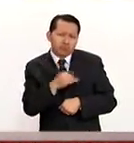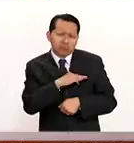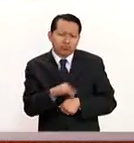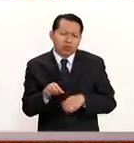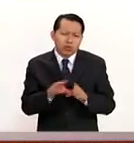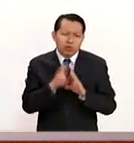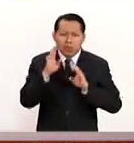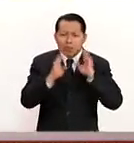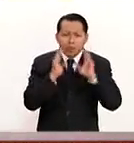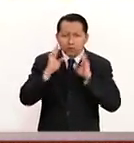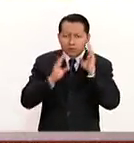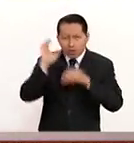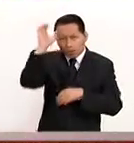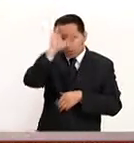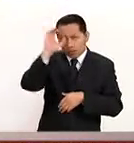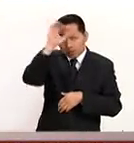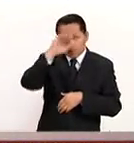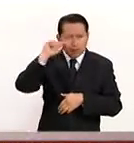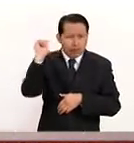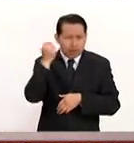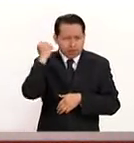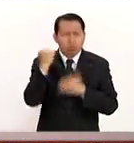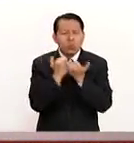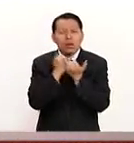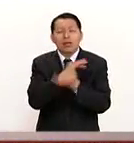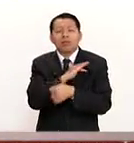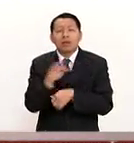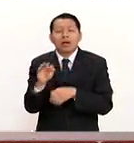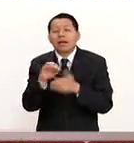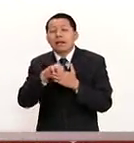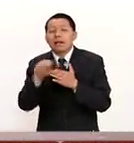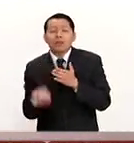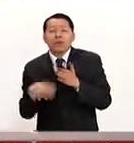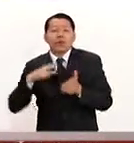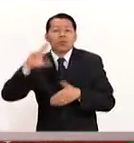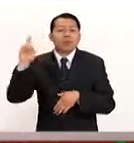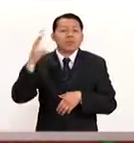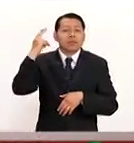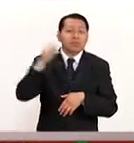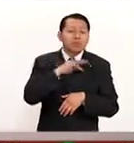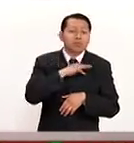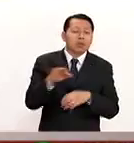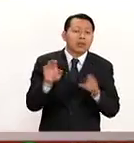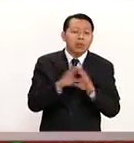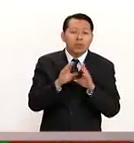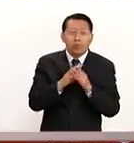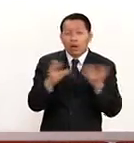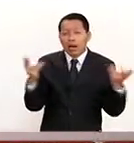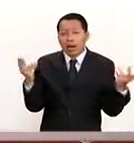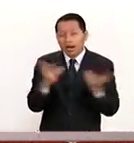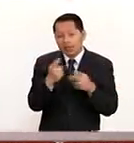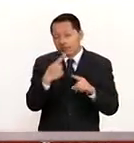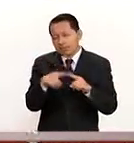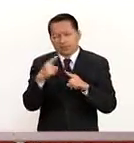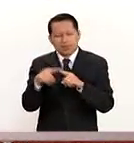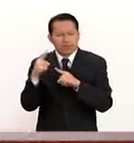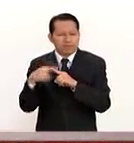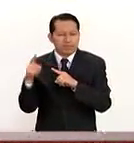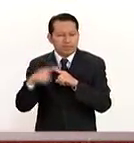los museos de ciencia y tecnología, por ejemplo, las universidades que se llegan a hacer días cortos, pero